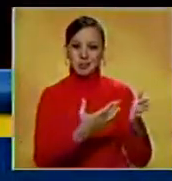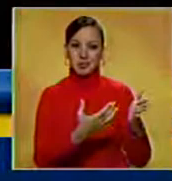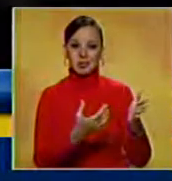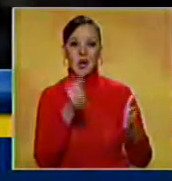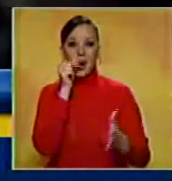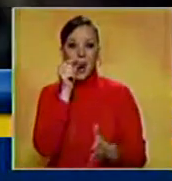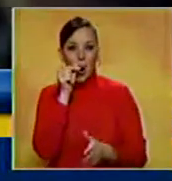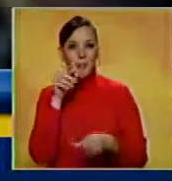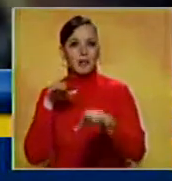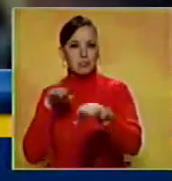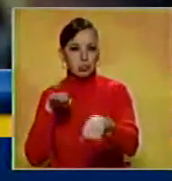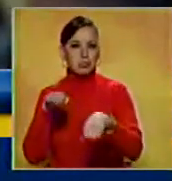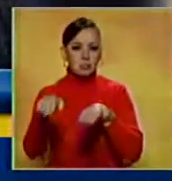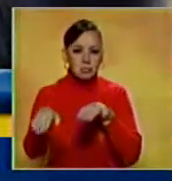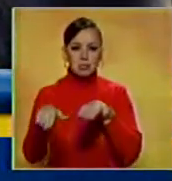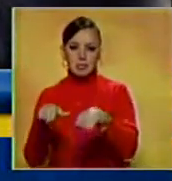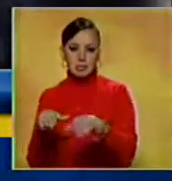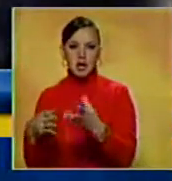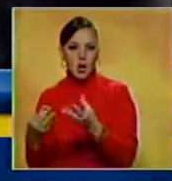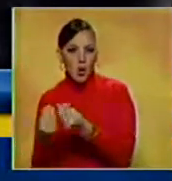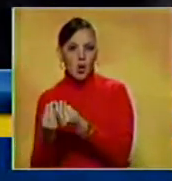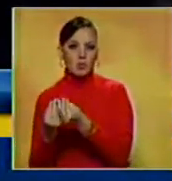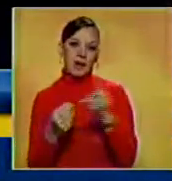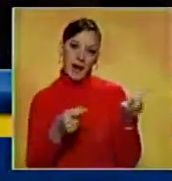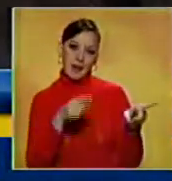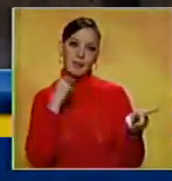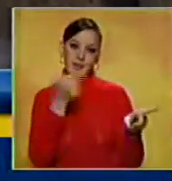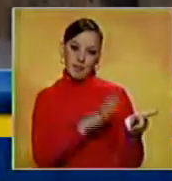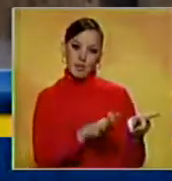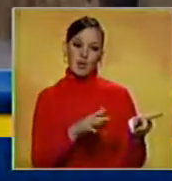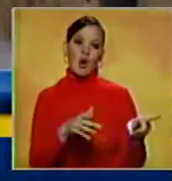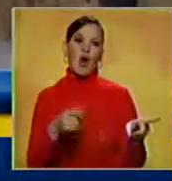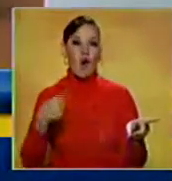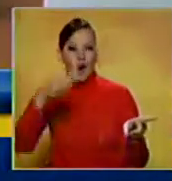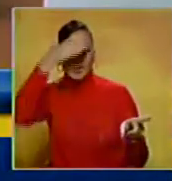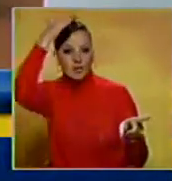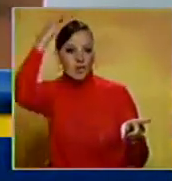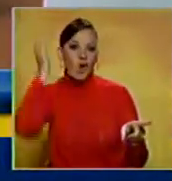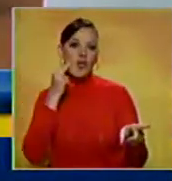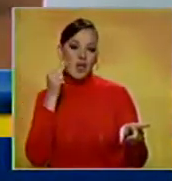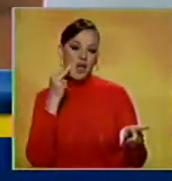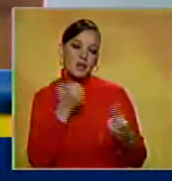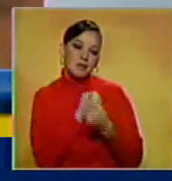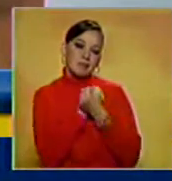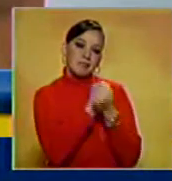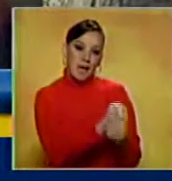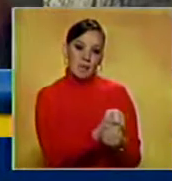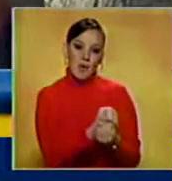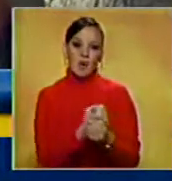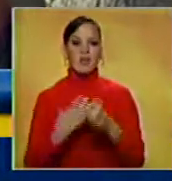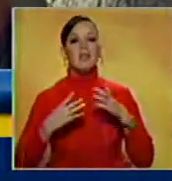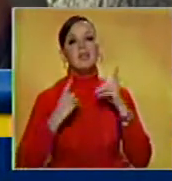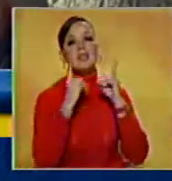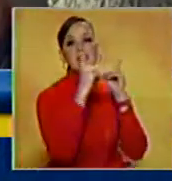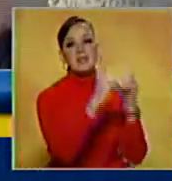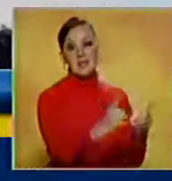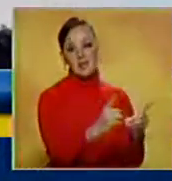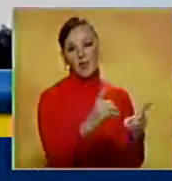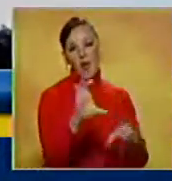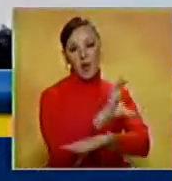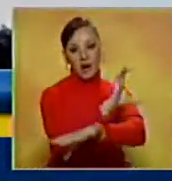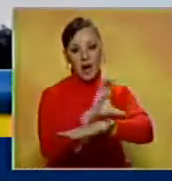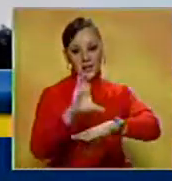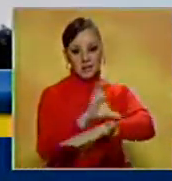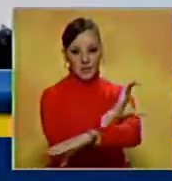rapero Wiz Khalifa en compañía de Charlie Puth, que ha conmovido a propios y extraños, pues aparecen imágenes